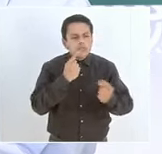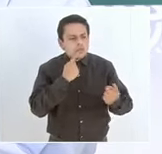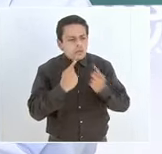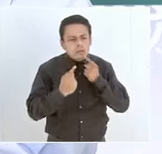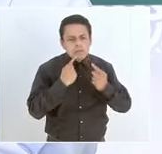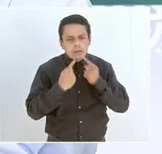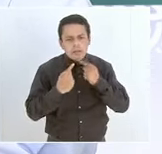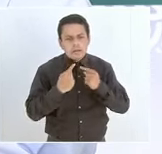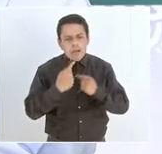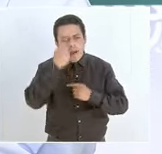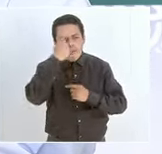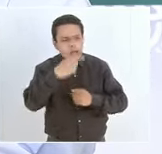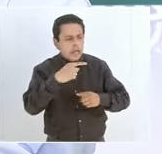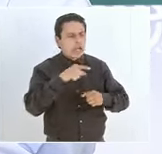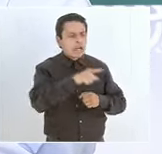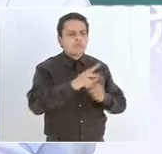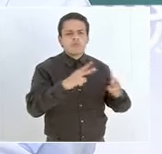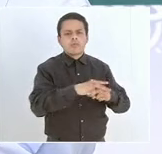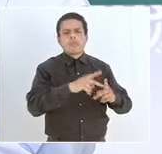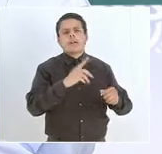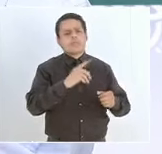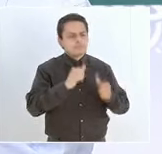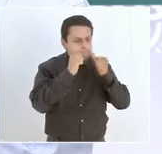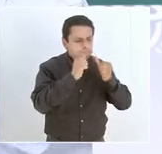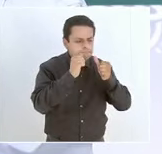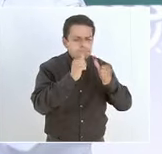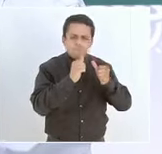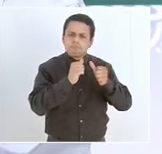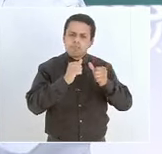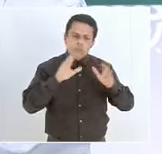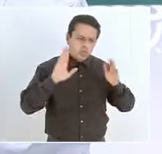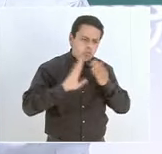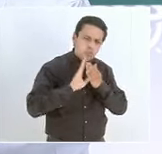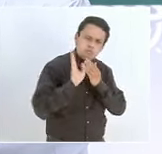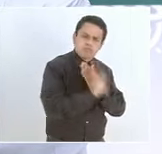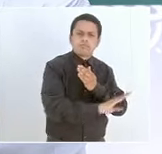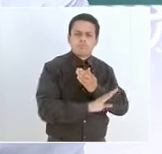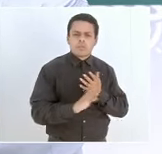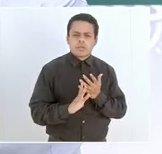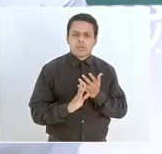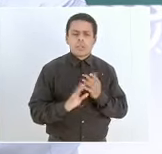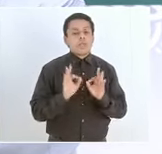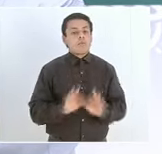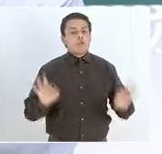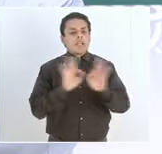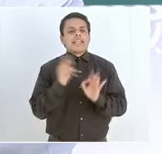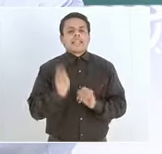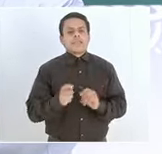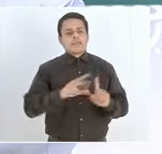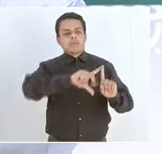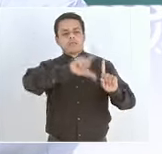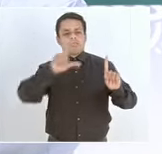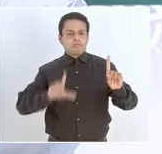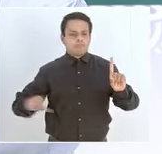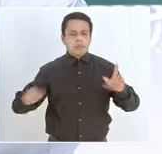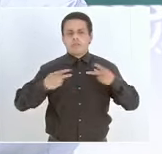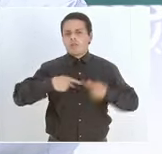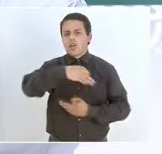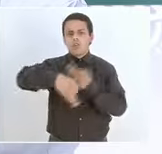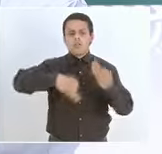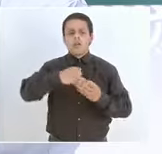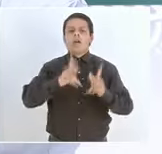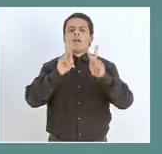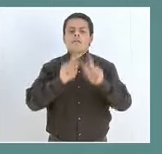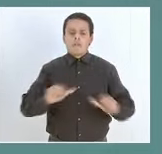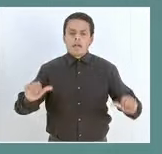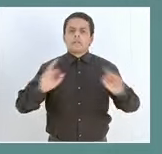este asunto tan importante, repito, de garantizar la paz y la tranquilidad en el